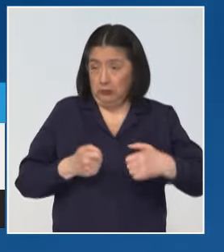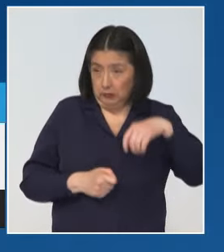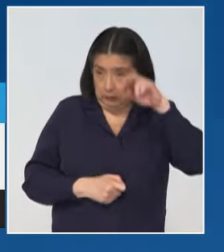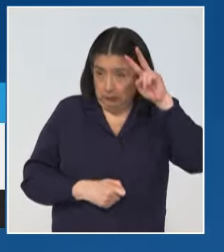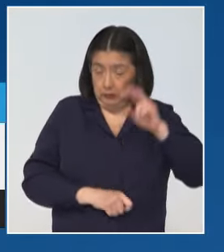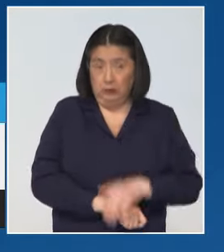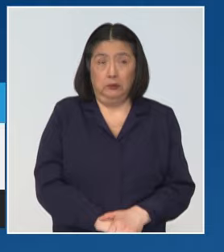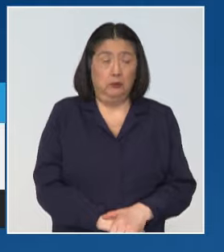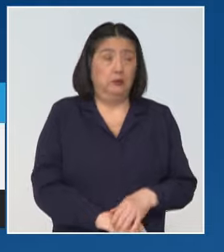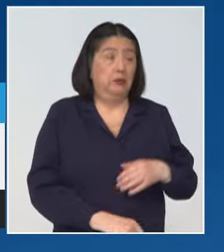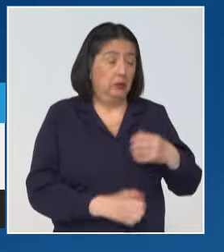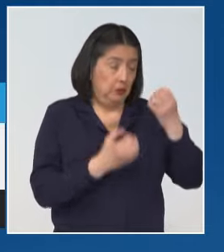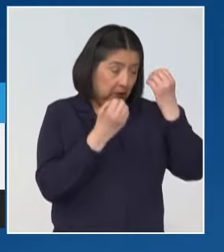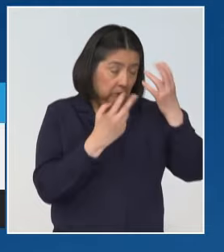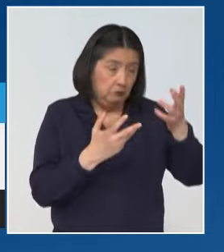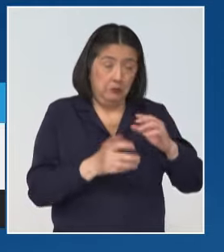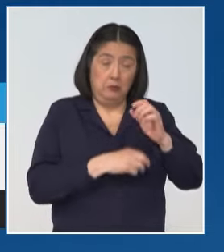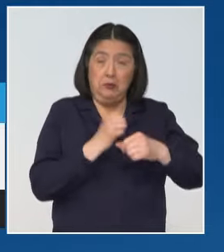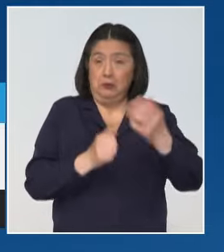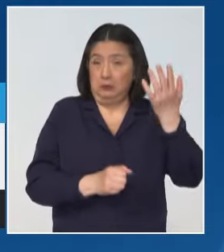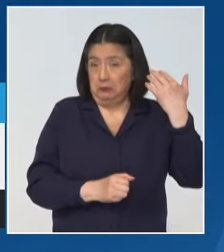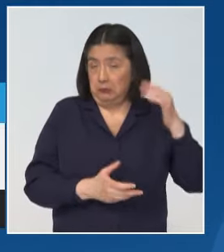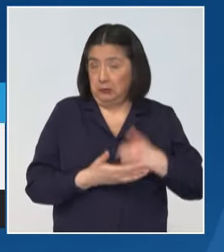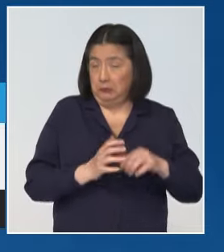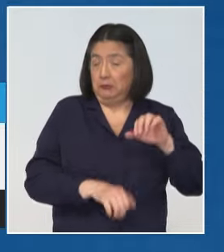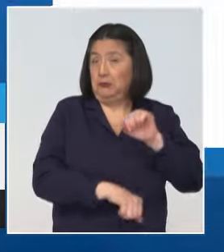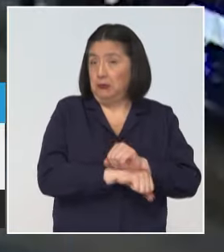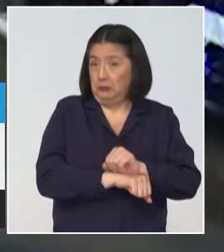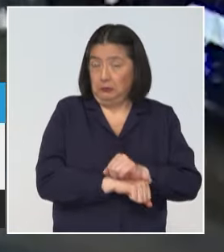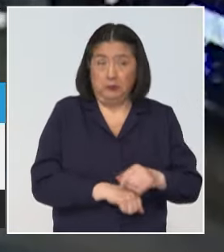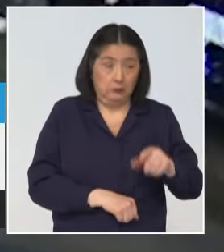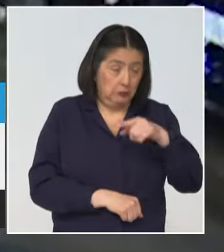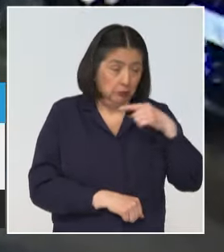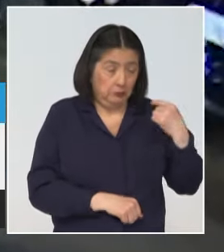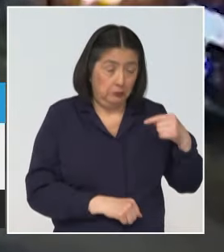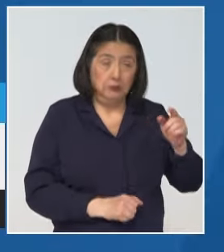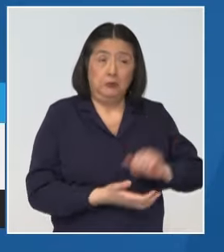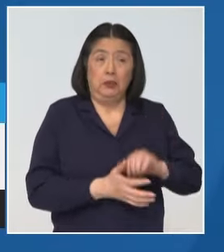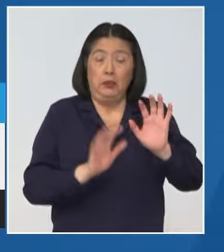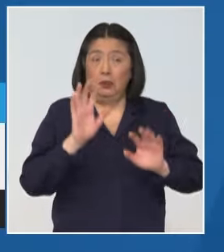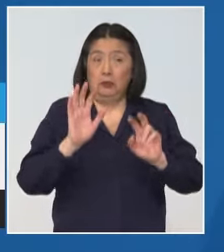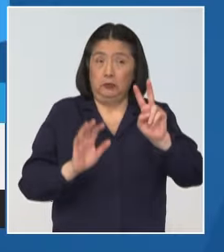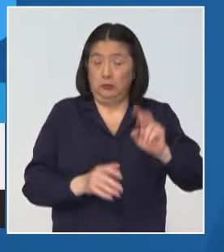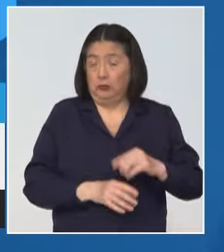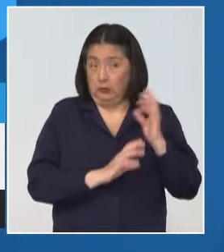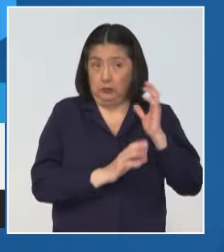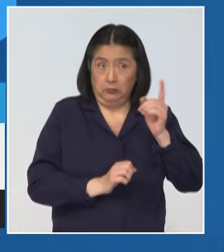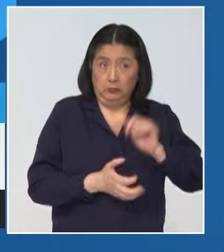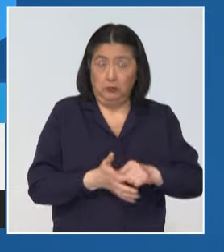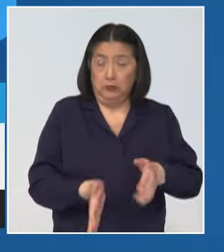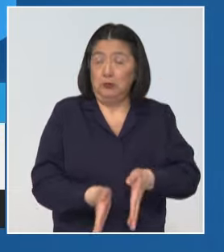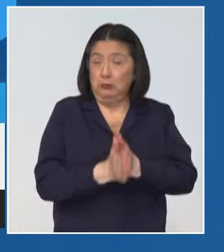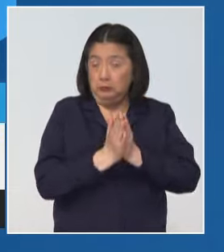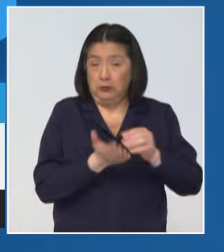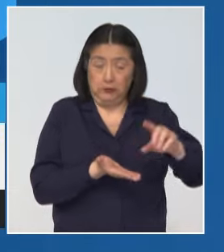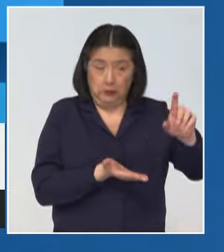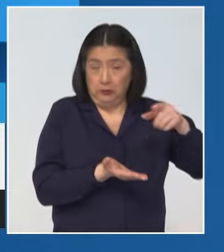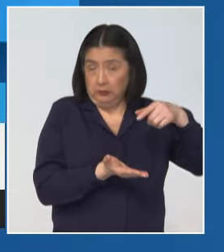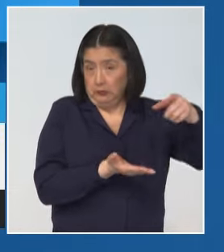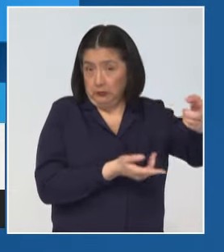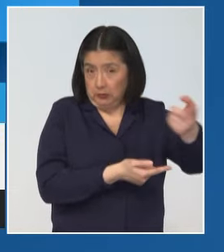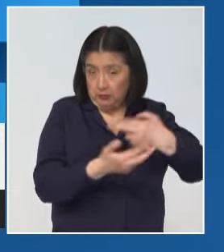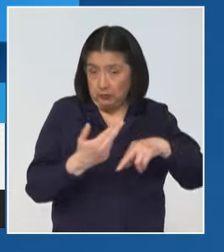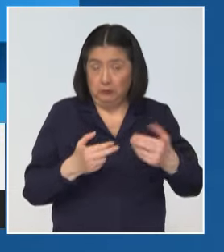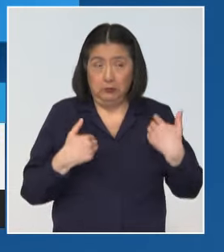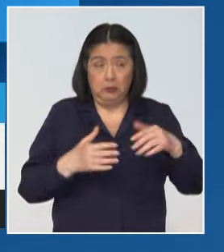peruano, que comunicó el año pasado su captura por Interpol Rusia el 12 de octubre y la solicitud de extradición fue aprobada por el